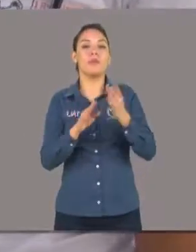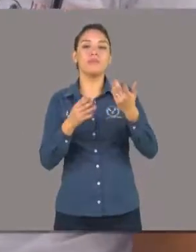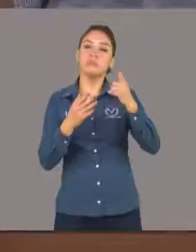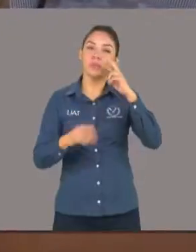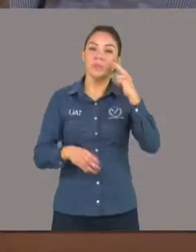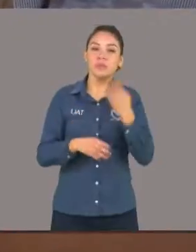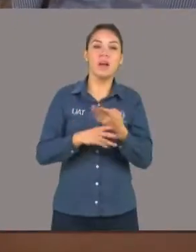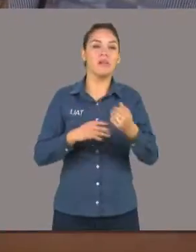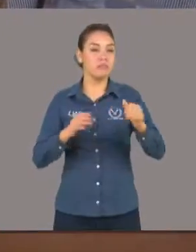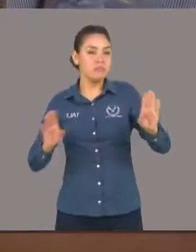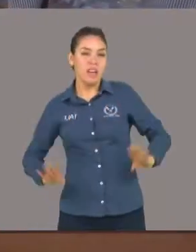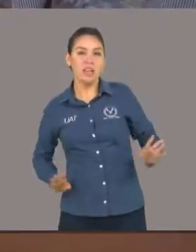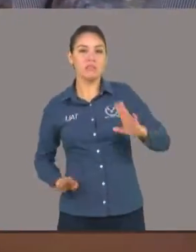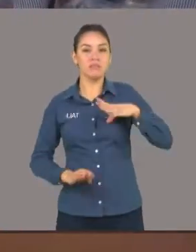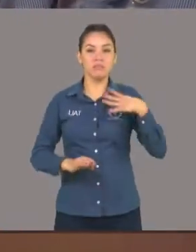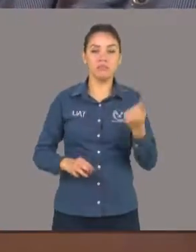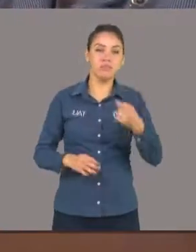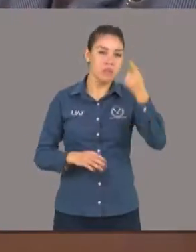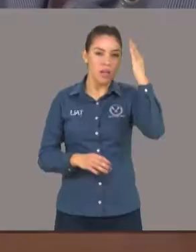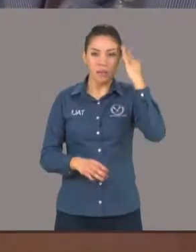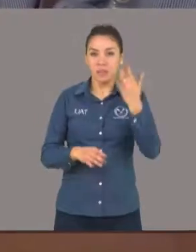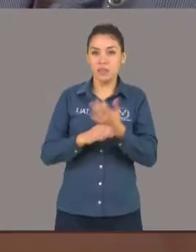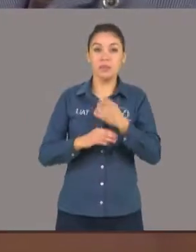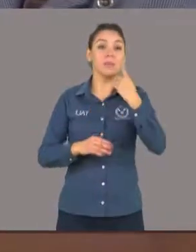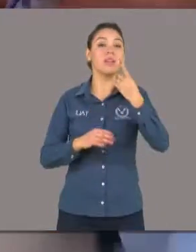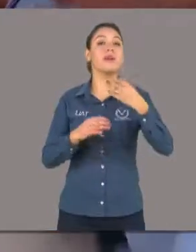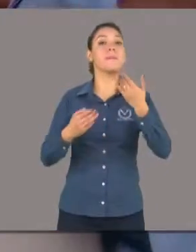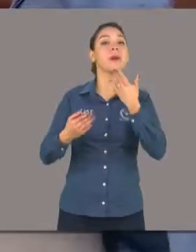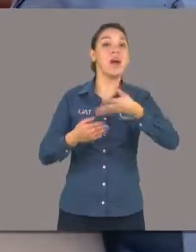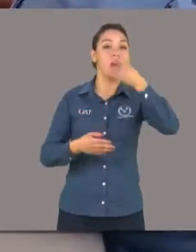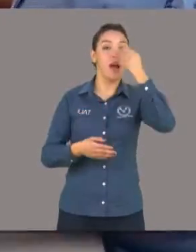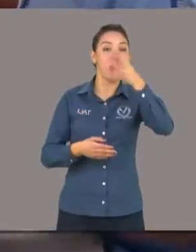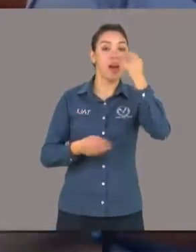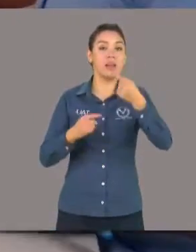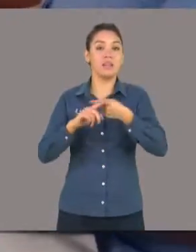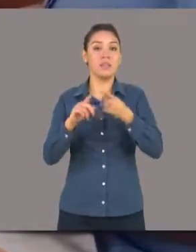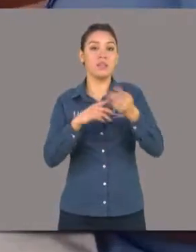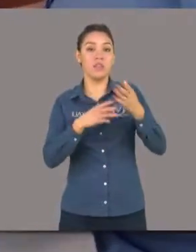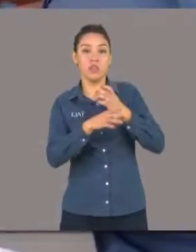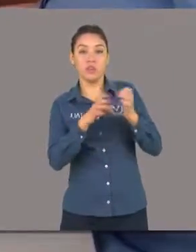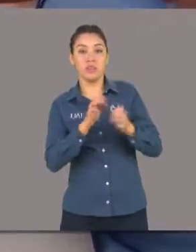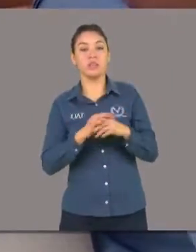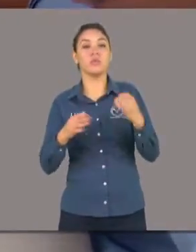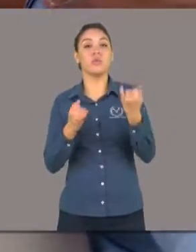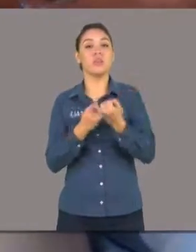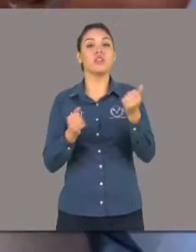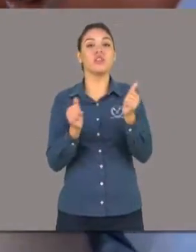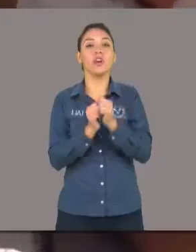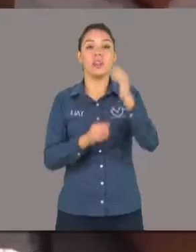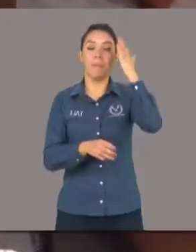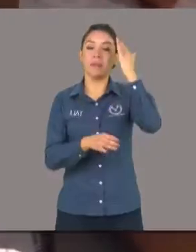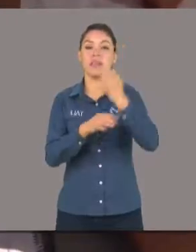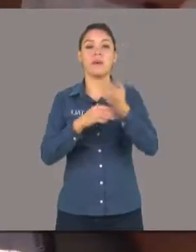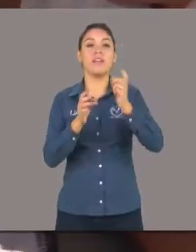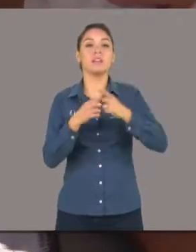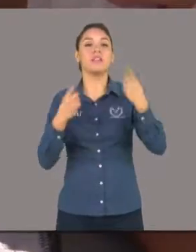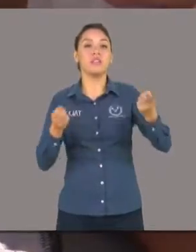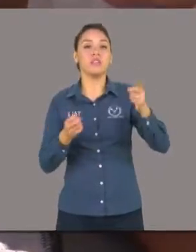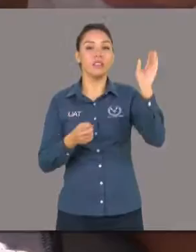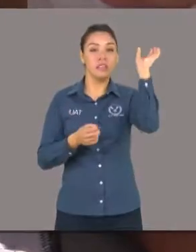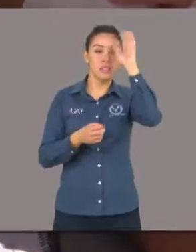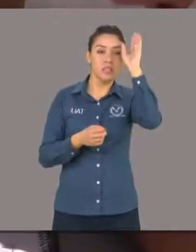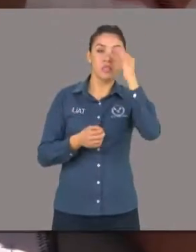reflexivos, participativos y con capacidad para aprender y adaptarse a las demandas sociales de la modernidad, capaces de desarrollar investigación